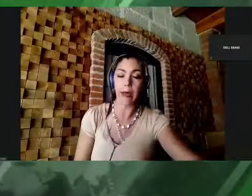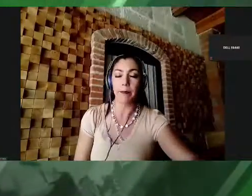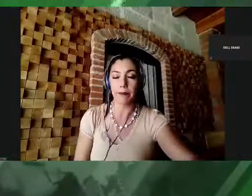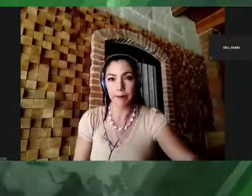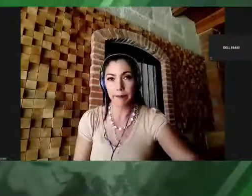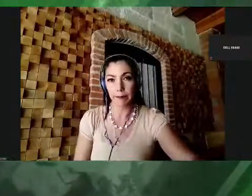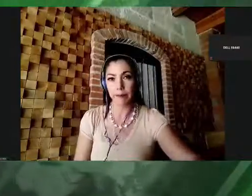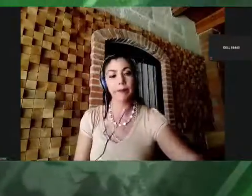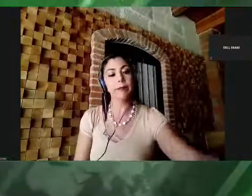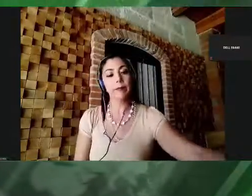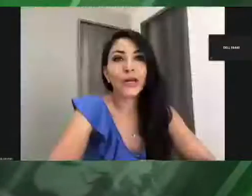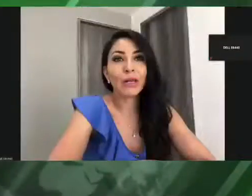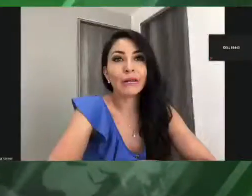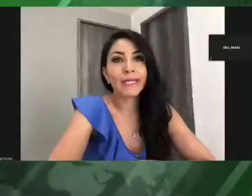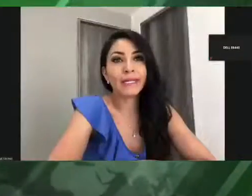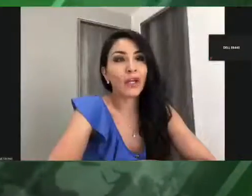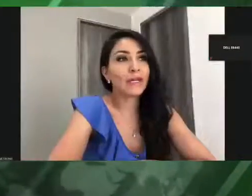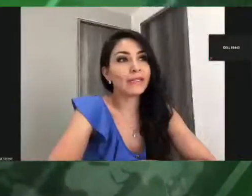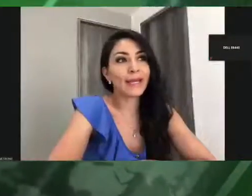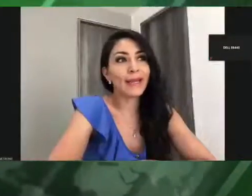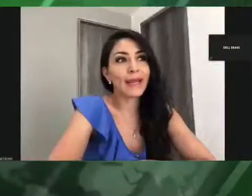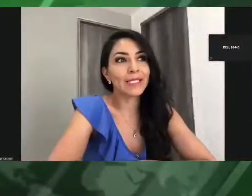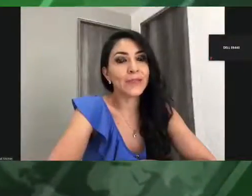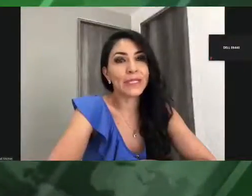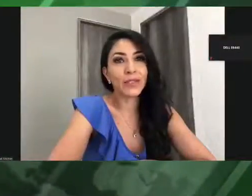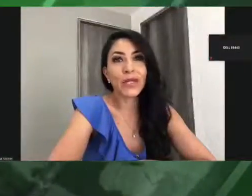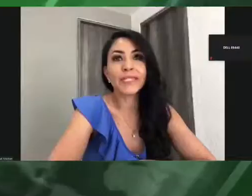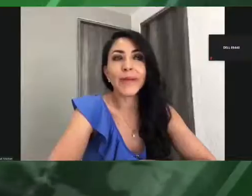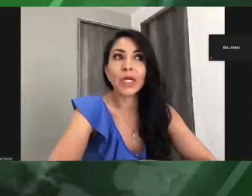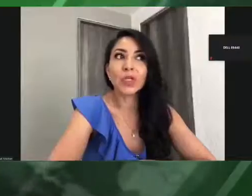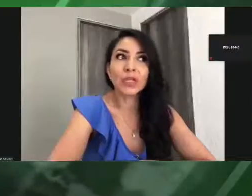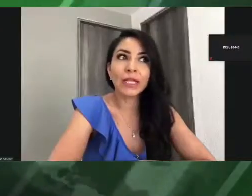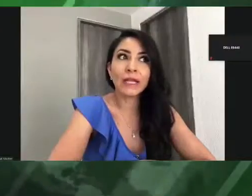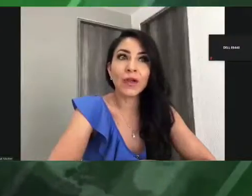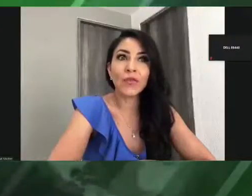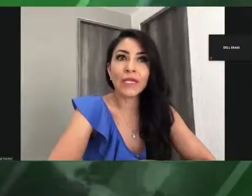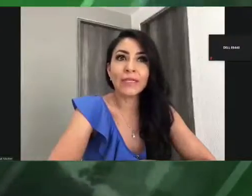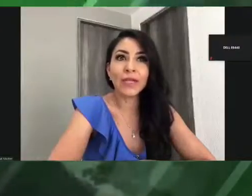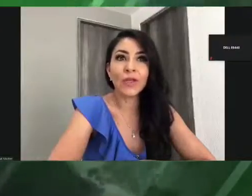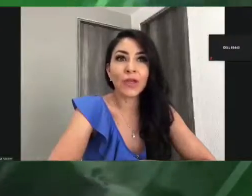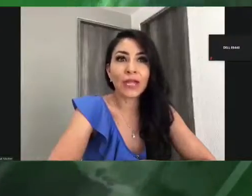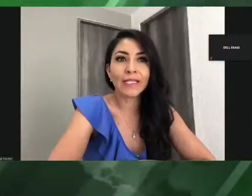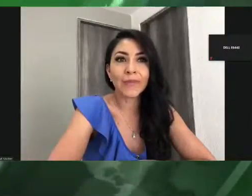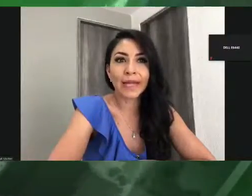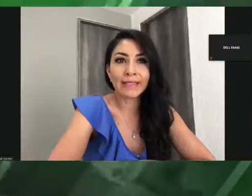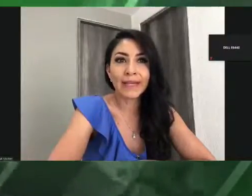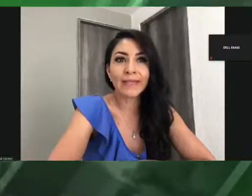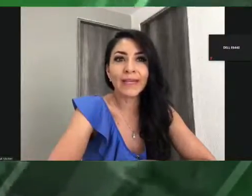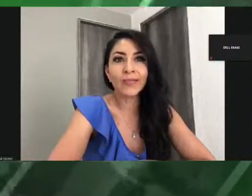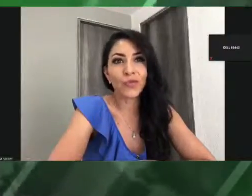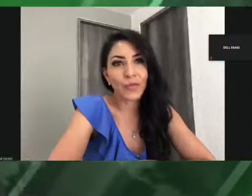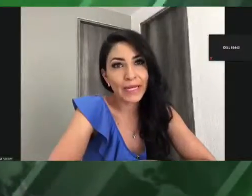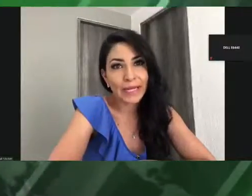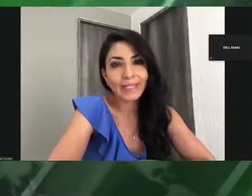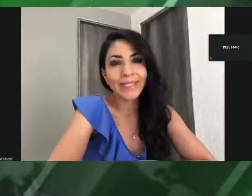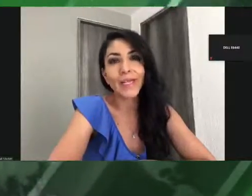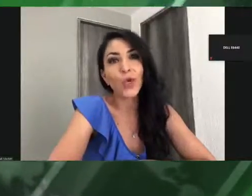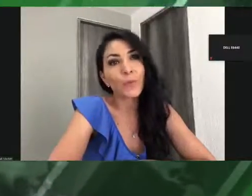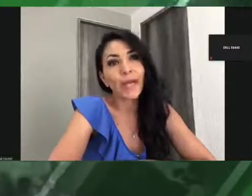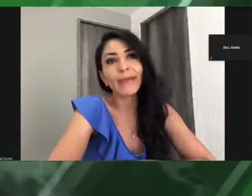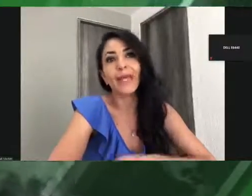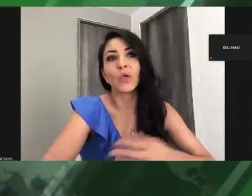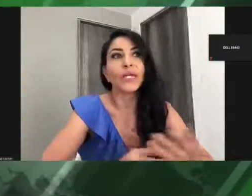local. Lo peor, Lucerito, es que las personas van con toda la confianza y con toda la esperanza de que su familiar